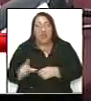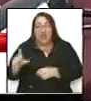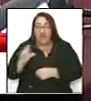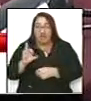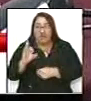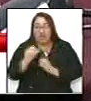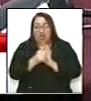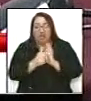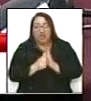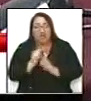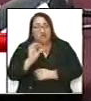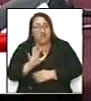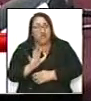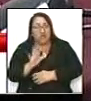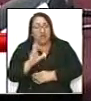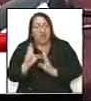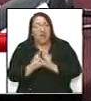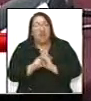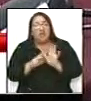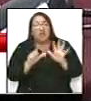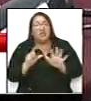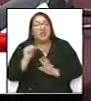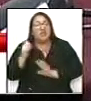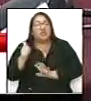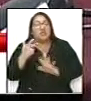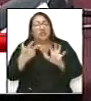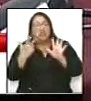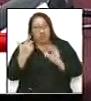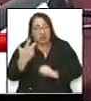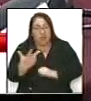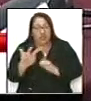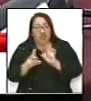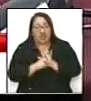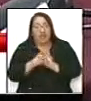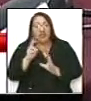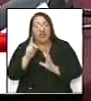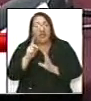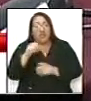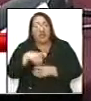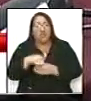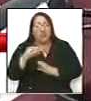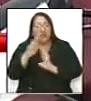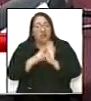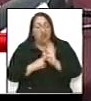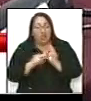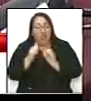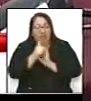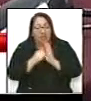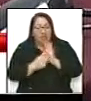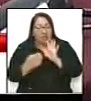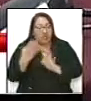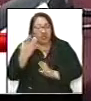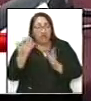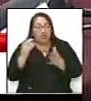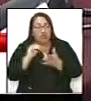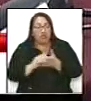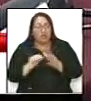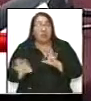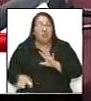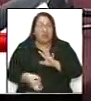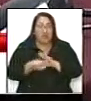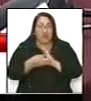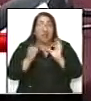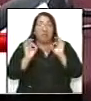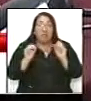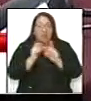del artículo 5 de la ley 27.683, ley de elecciones regionales, en el artículo 14, donde también se incorpora la